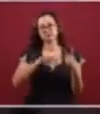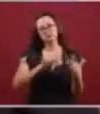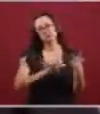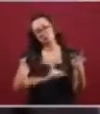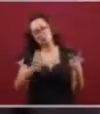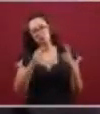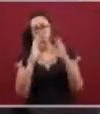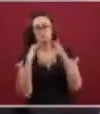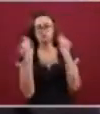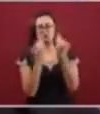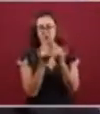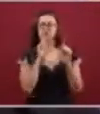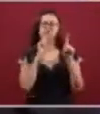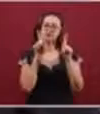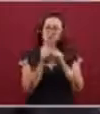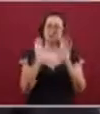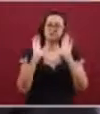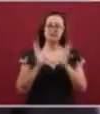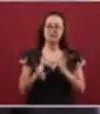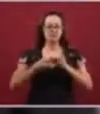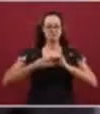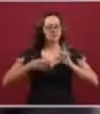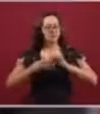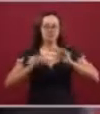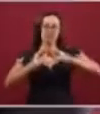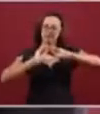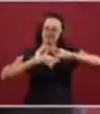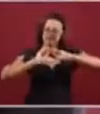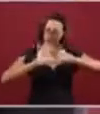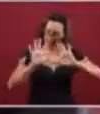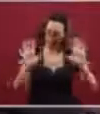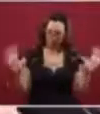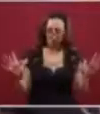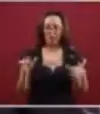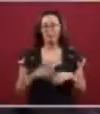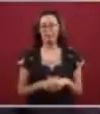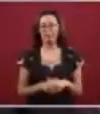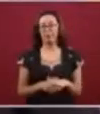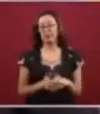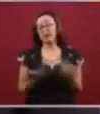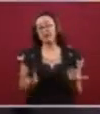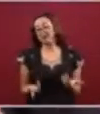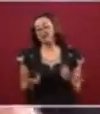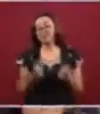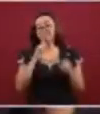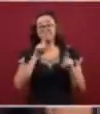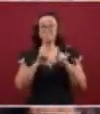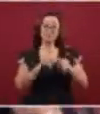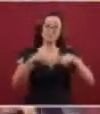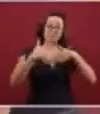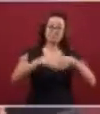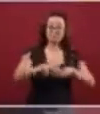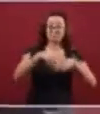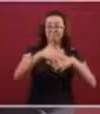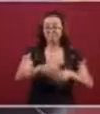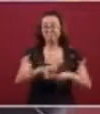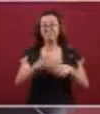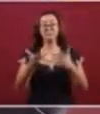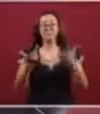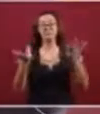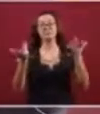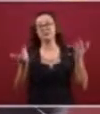otro criterio que ya expliqué detalladamente. Y por supuesto, cuando hablas de las manifestaciones y dices como si